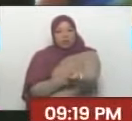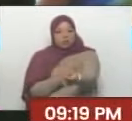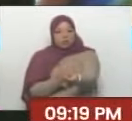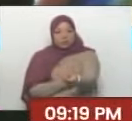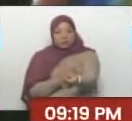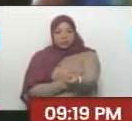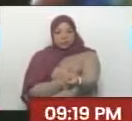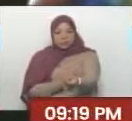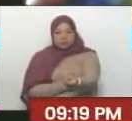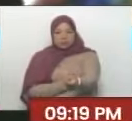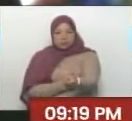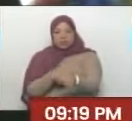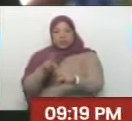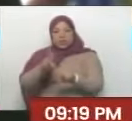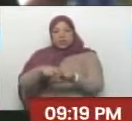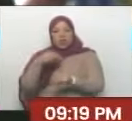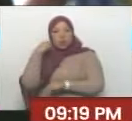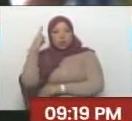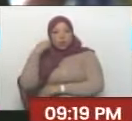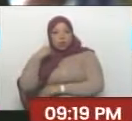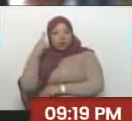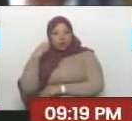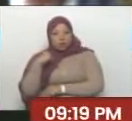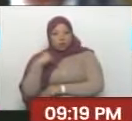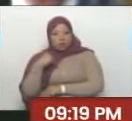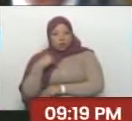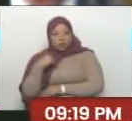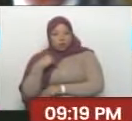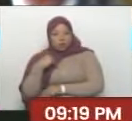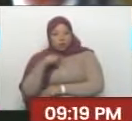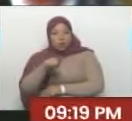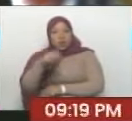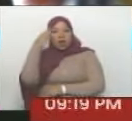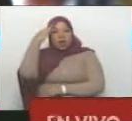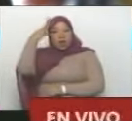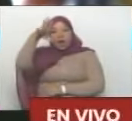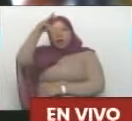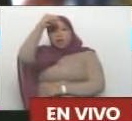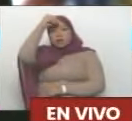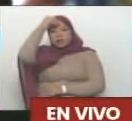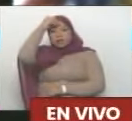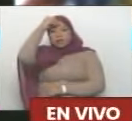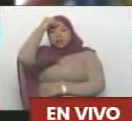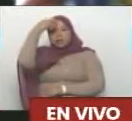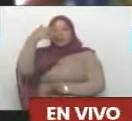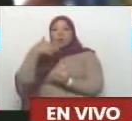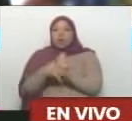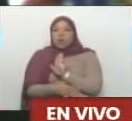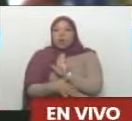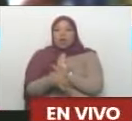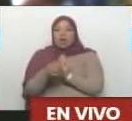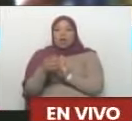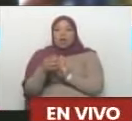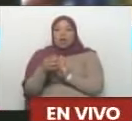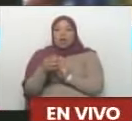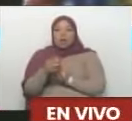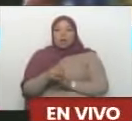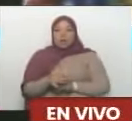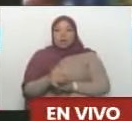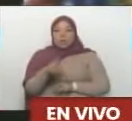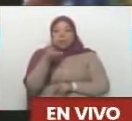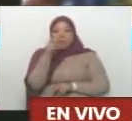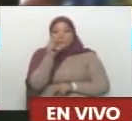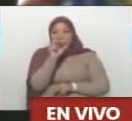también, el negro Jesús Rivero, y usted citaba en ese momento a